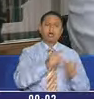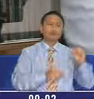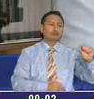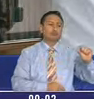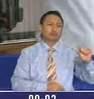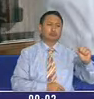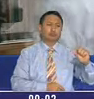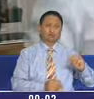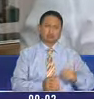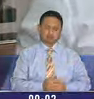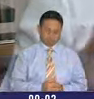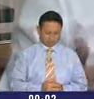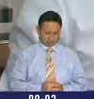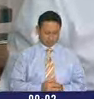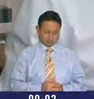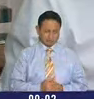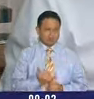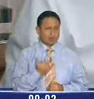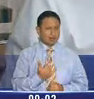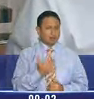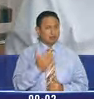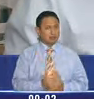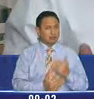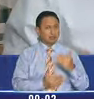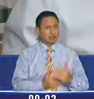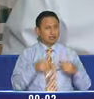con un comportamiento inusual. El siguiente paso es que ya la administración